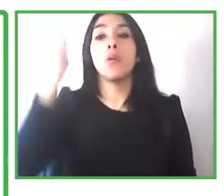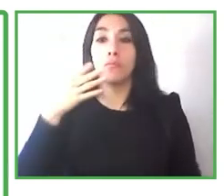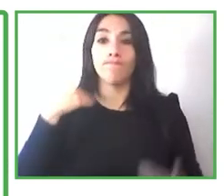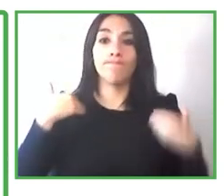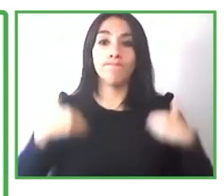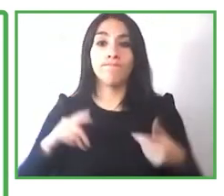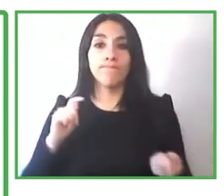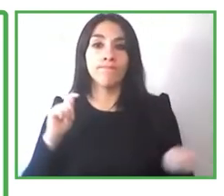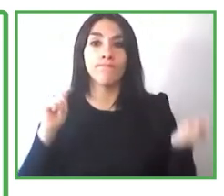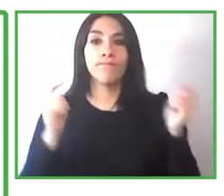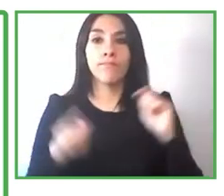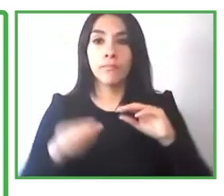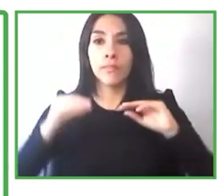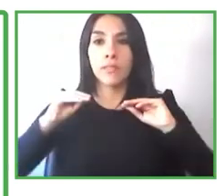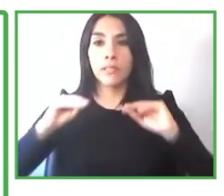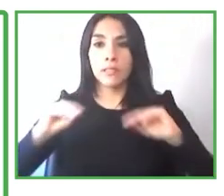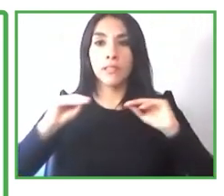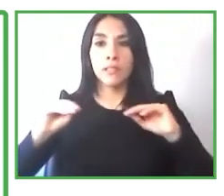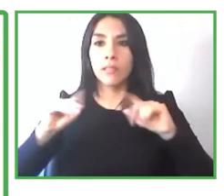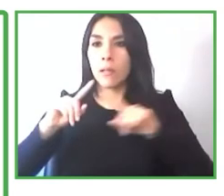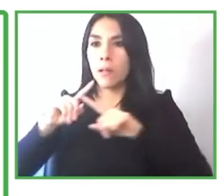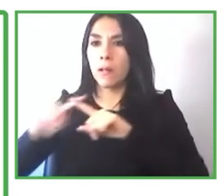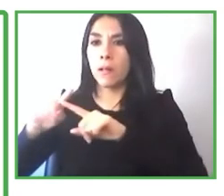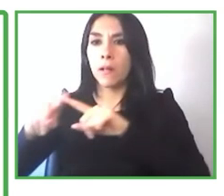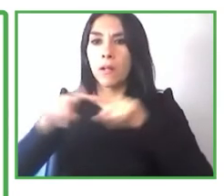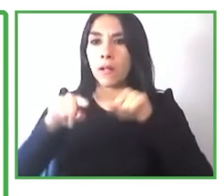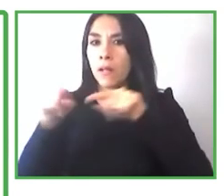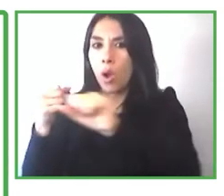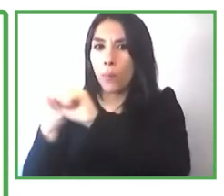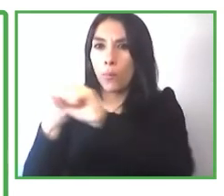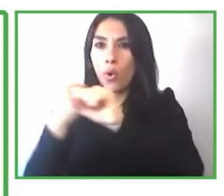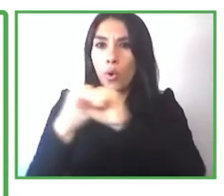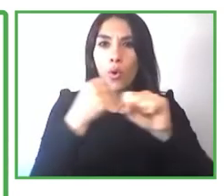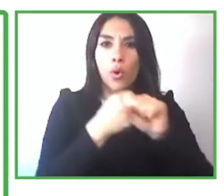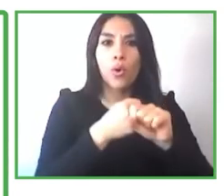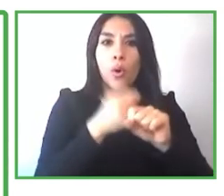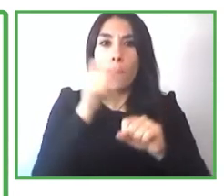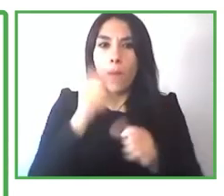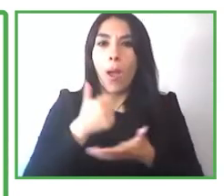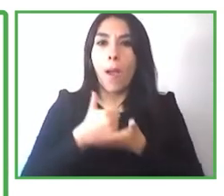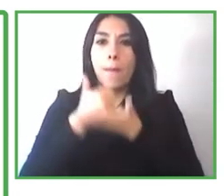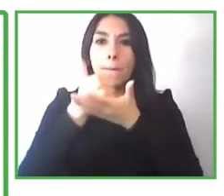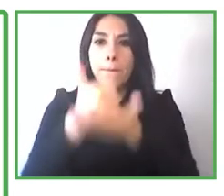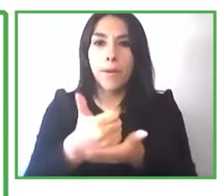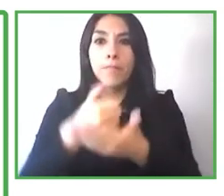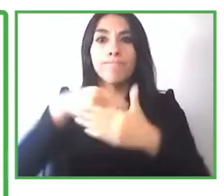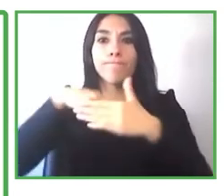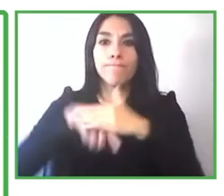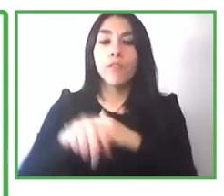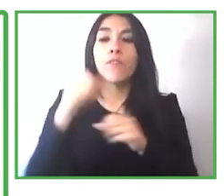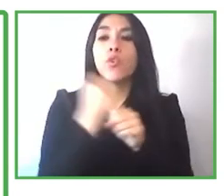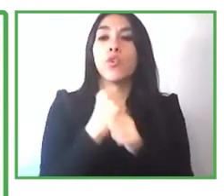y también hacerlos entrar al mundo del trabajo. Ellos son absolutamente centrales para el éxito de este programa.